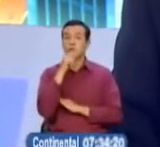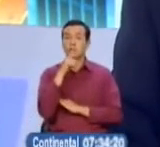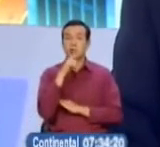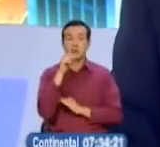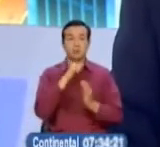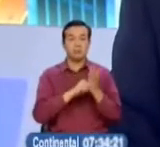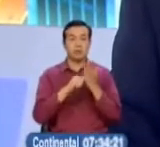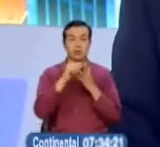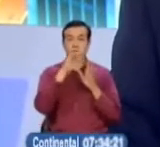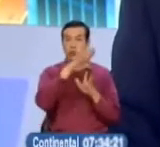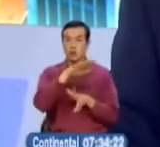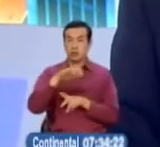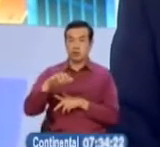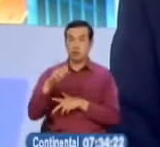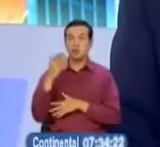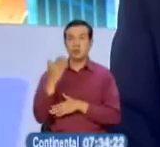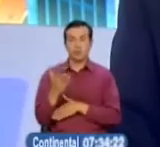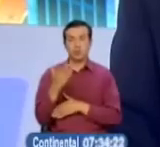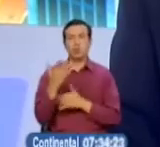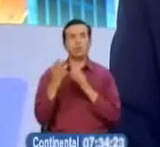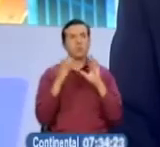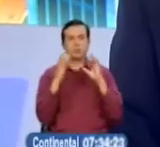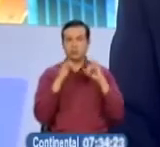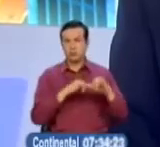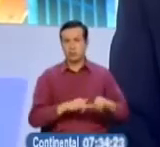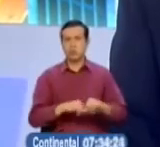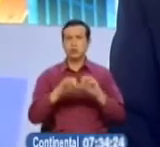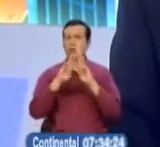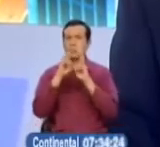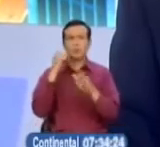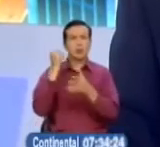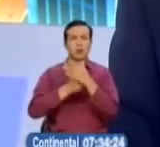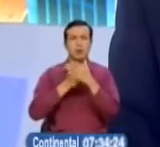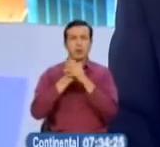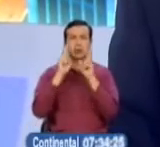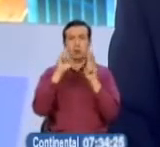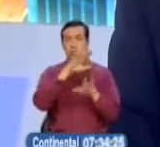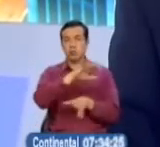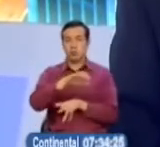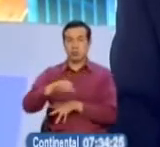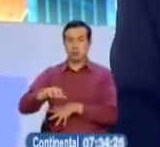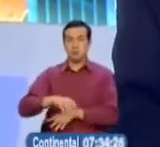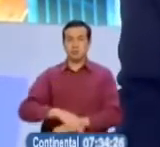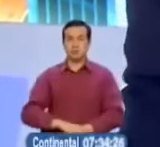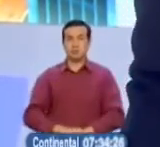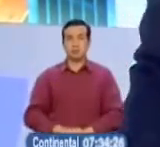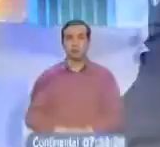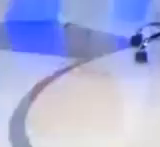señor ministro de Agricultura, con quien vamos a seguir conversando sobre los retos del sector agropecuario.